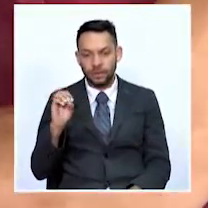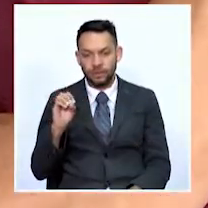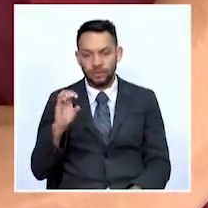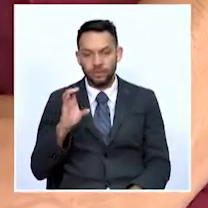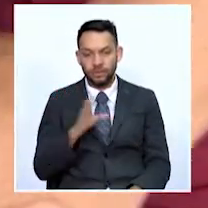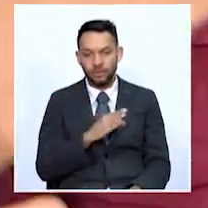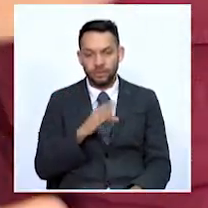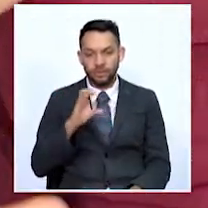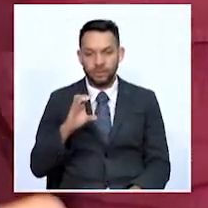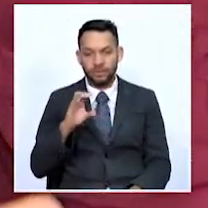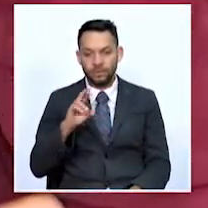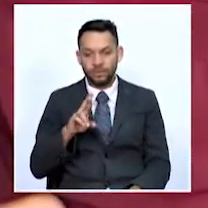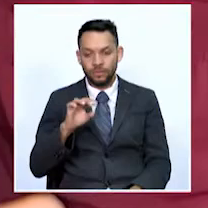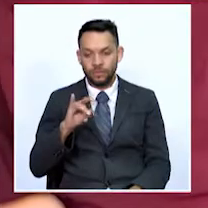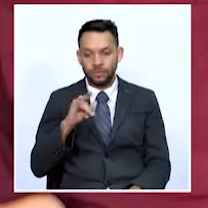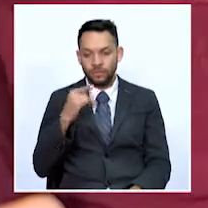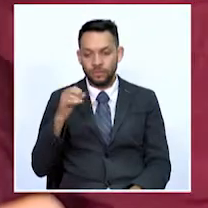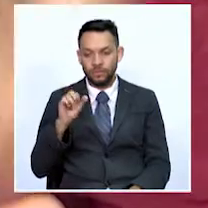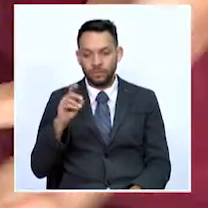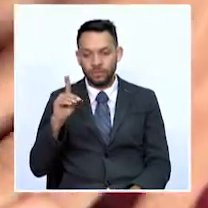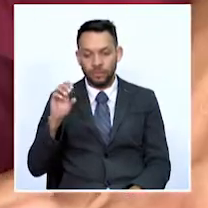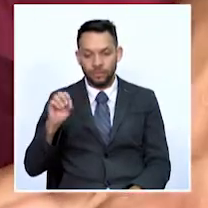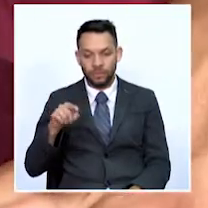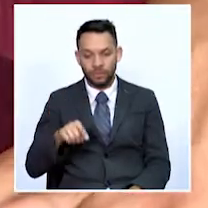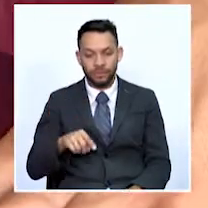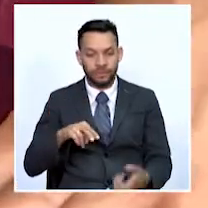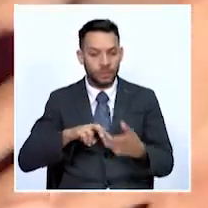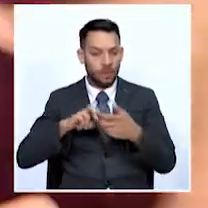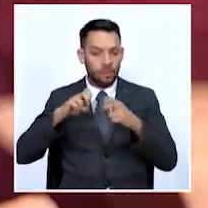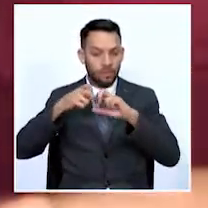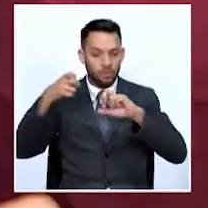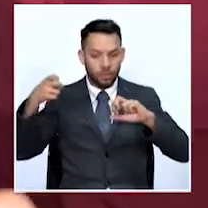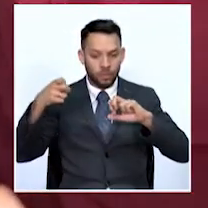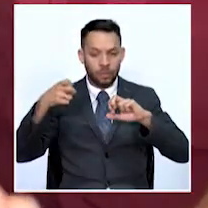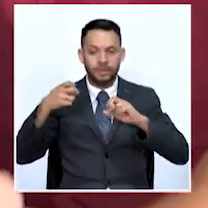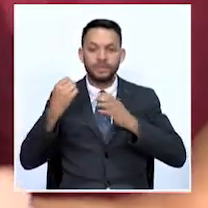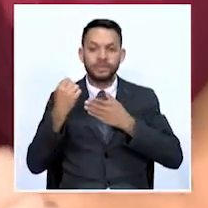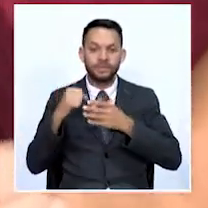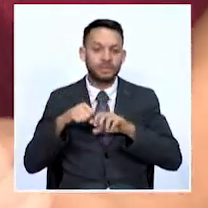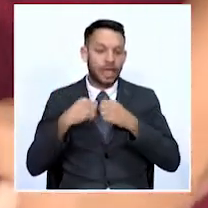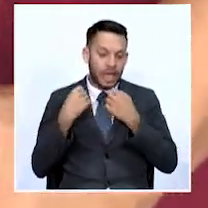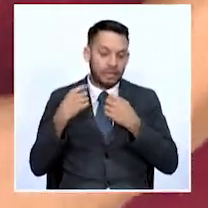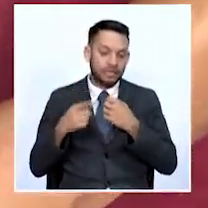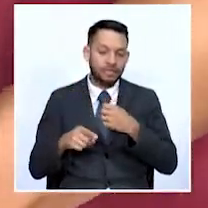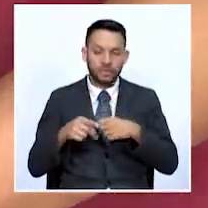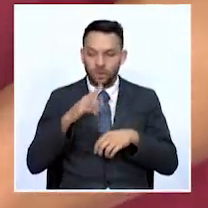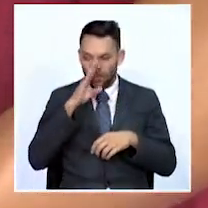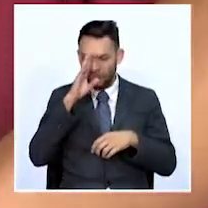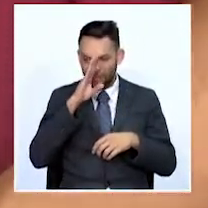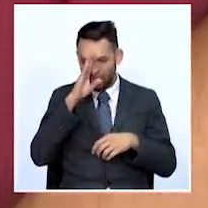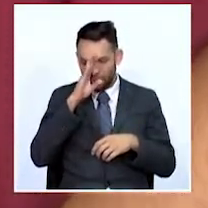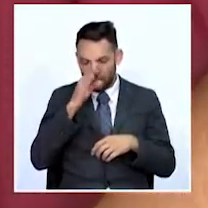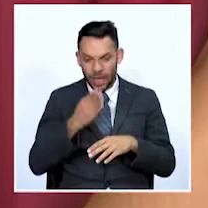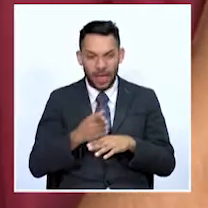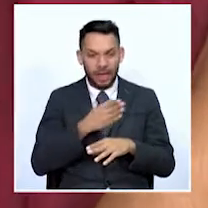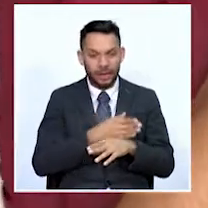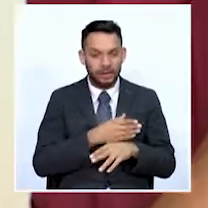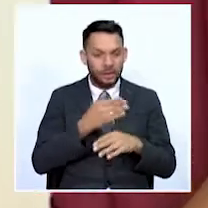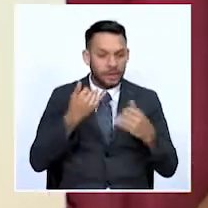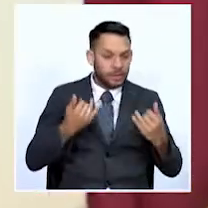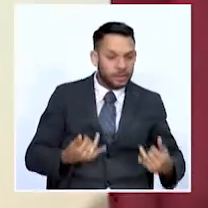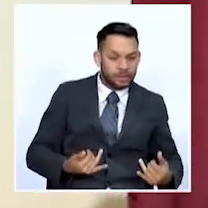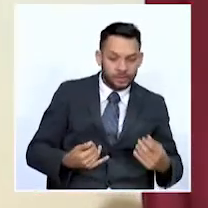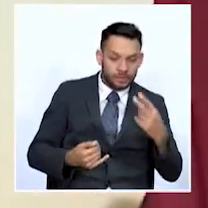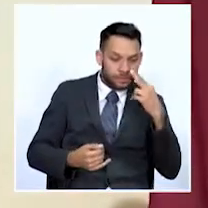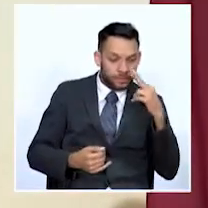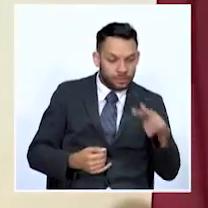almohaditas, y tiene toda la parte muscular. ¿Qué vamos a ver? Lo primero es si doblamos